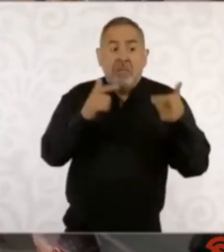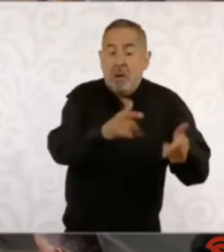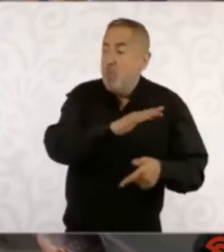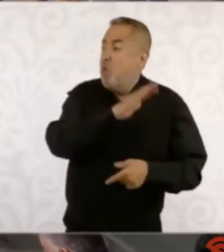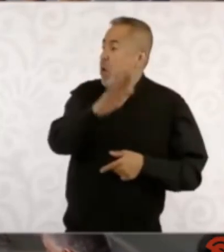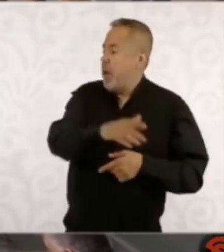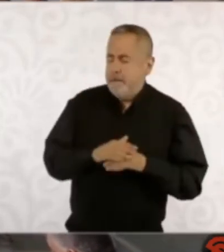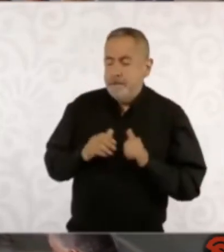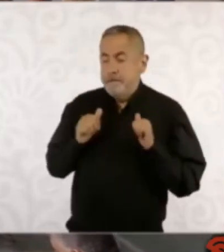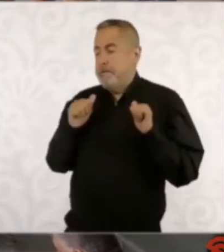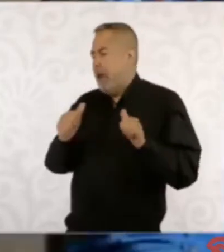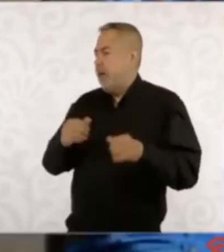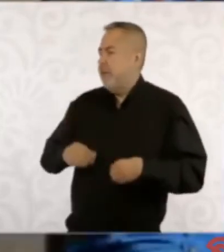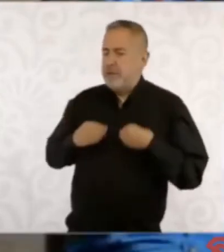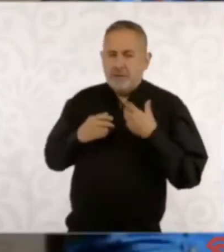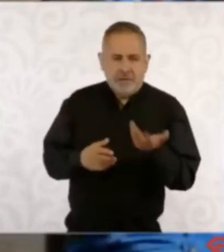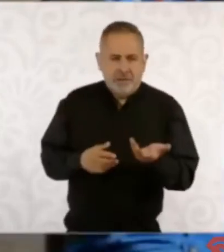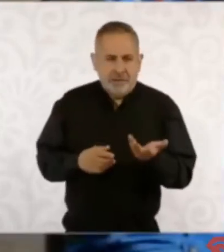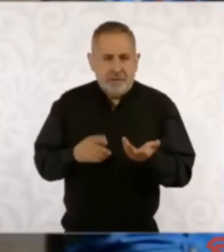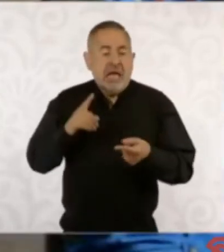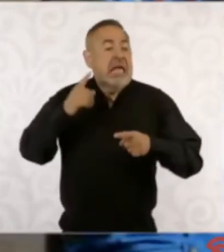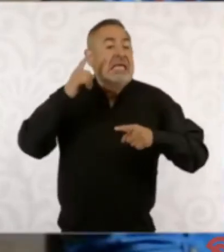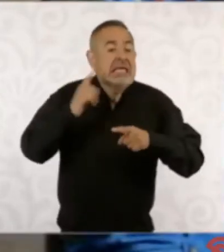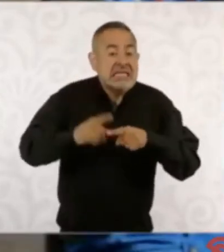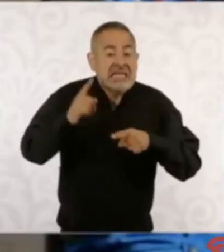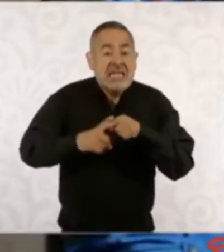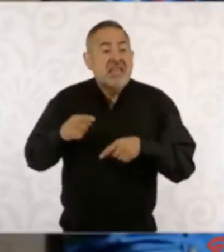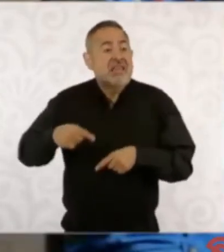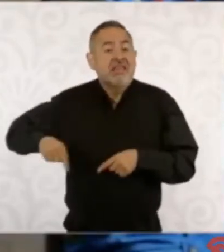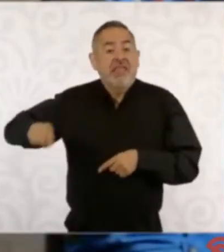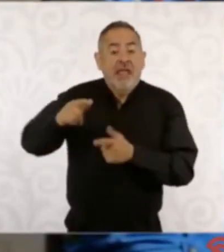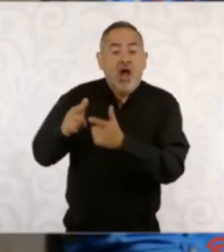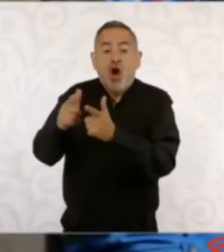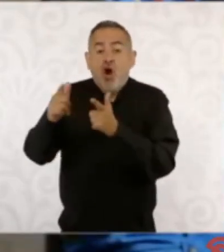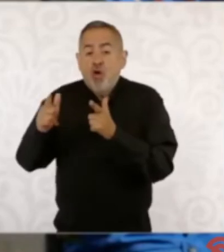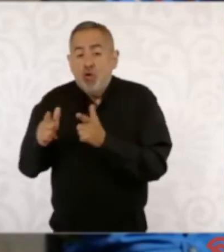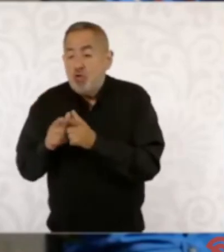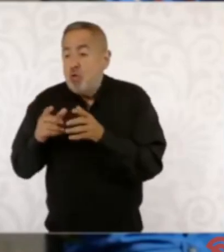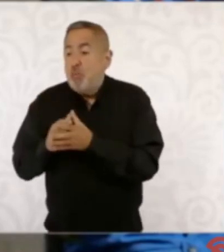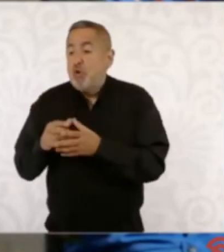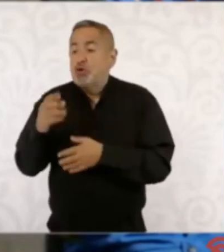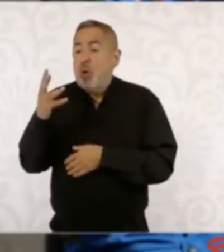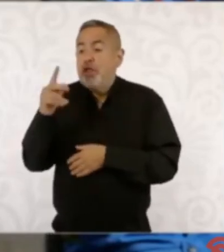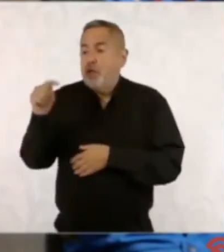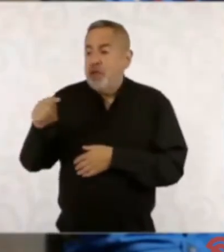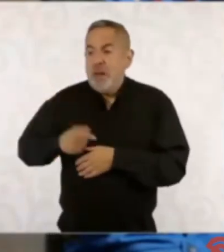atentado y cito, por sicarios enviados por grupos radicales cercanos a la 4T.